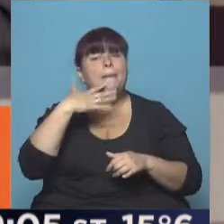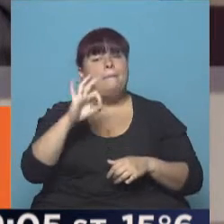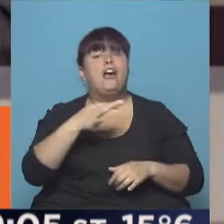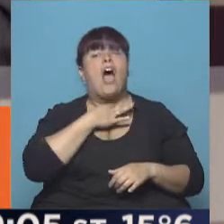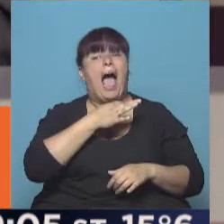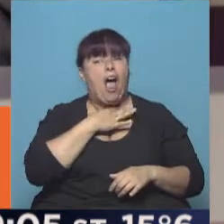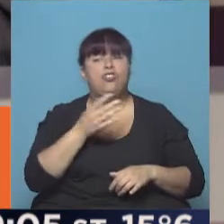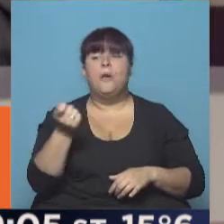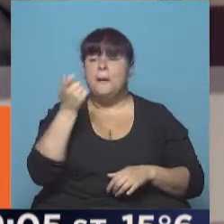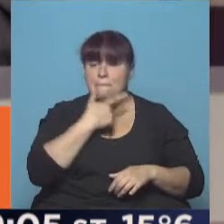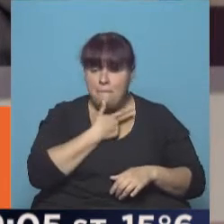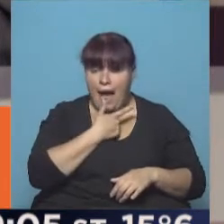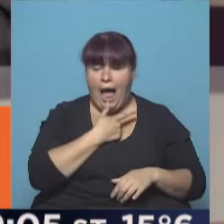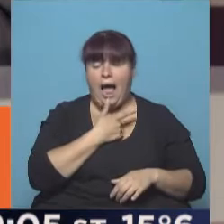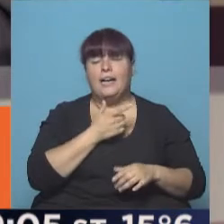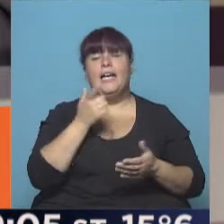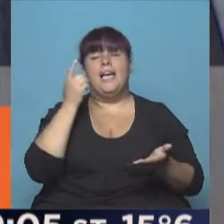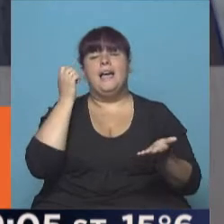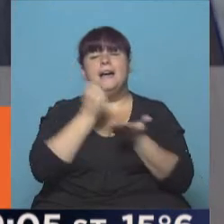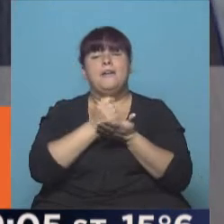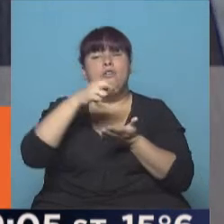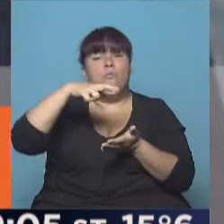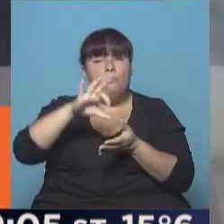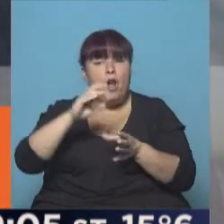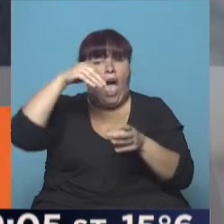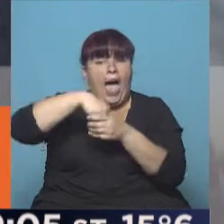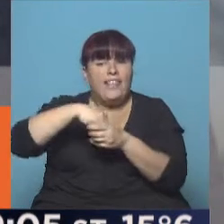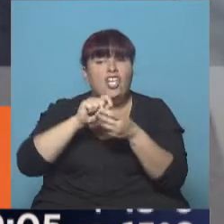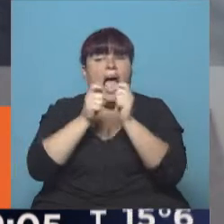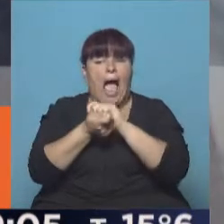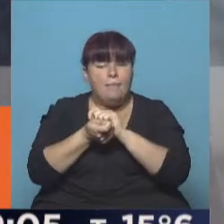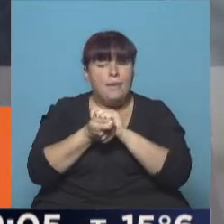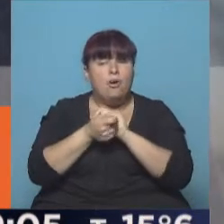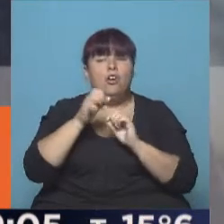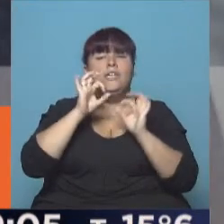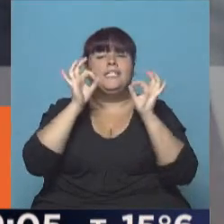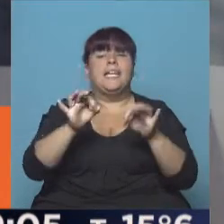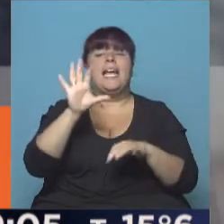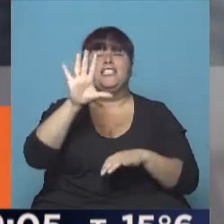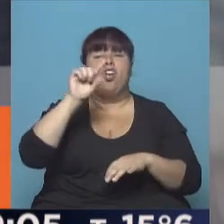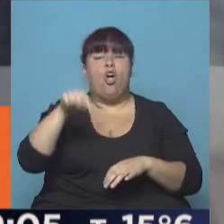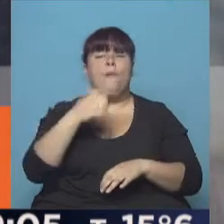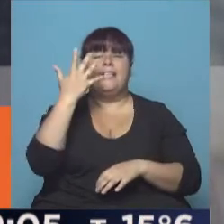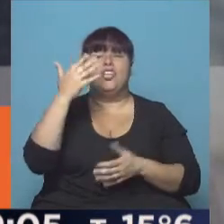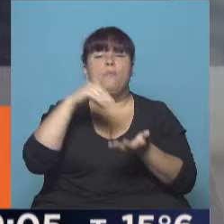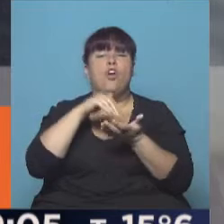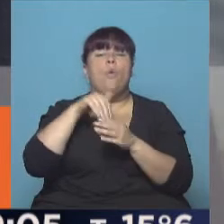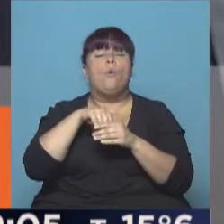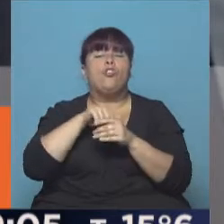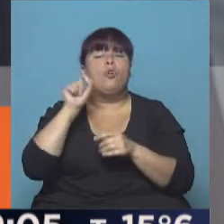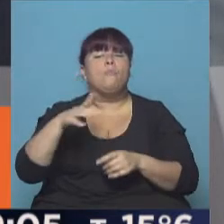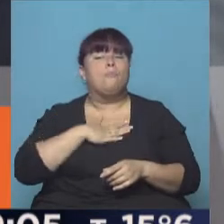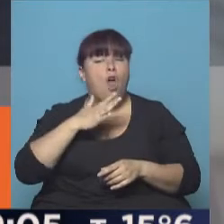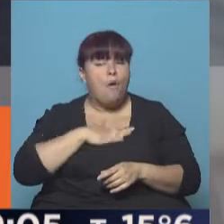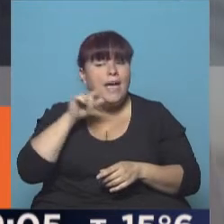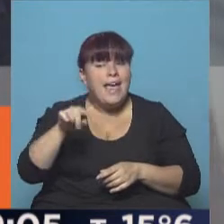agosto, Macri, como con el sello PRO en la interna de Cambiemos, obtiene 5,5 millones de votos propios. Esto es